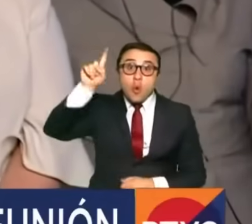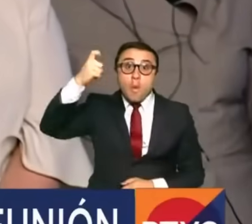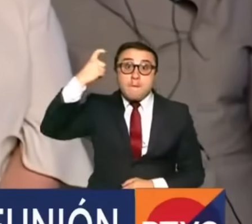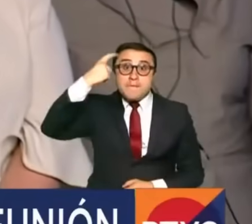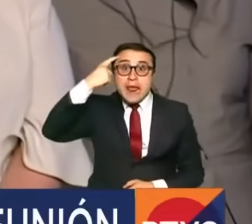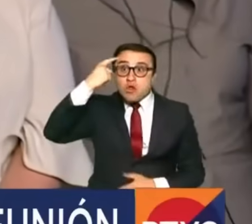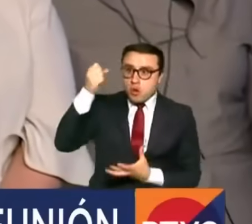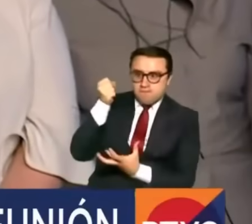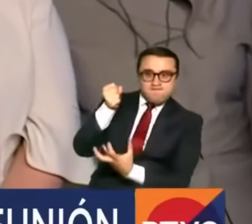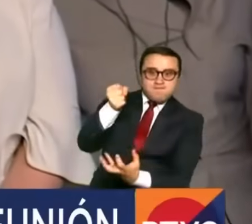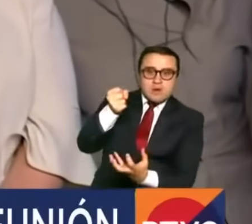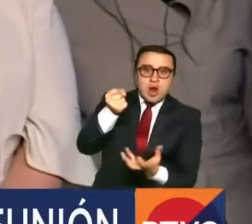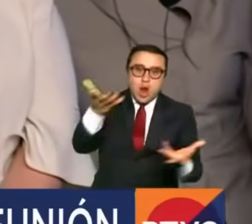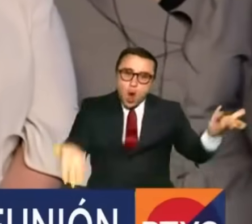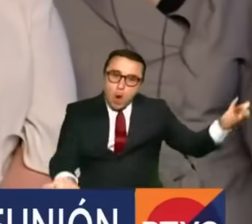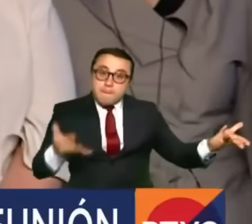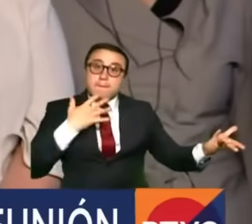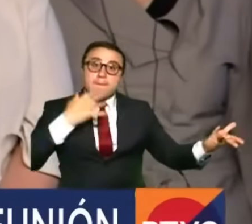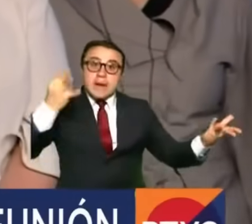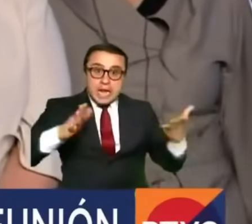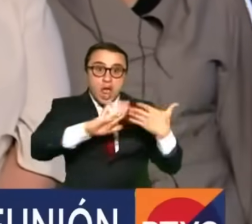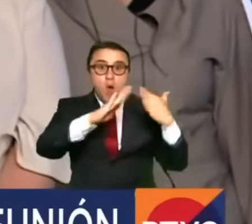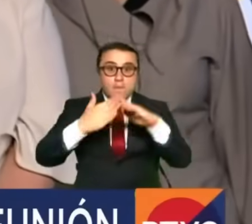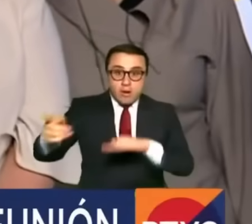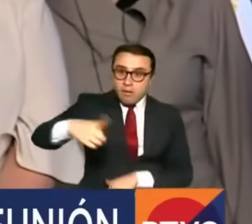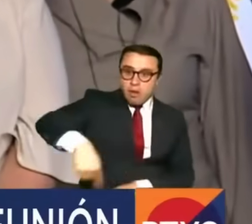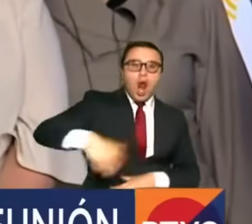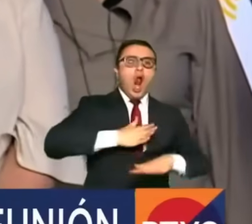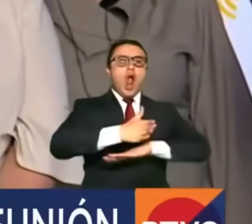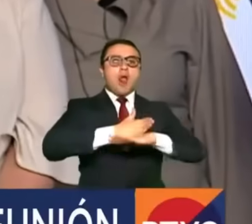las comunidades reunidas sin intermediarios.